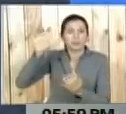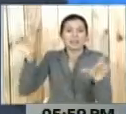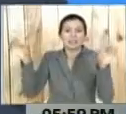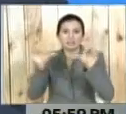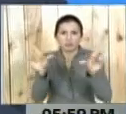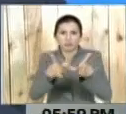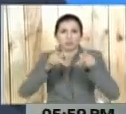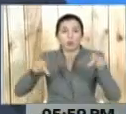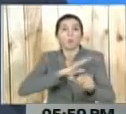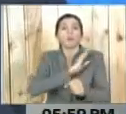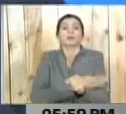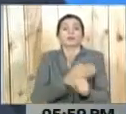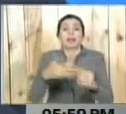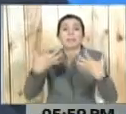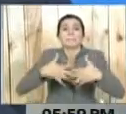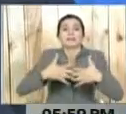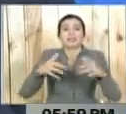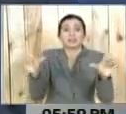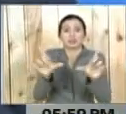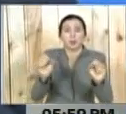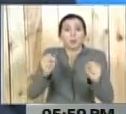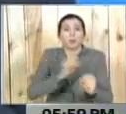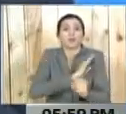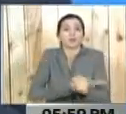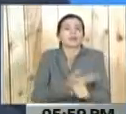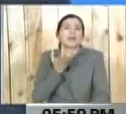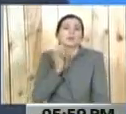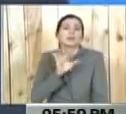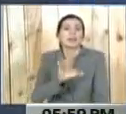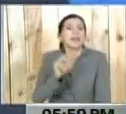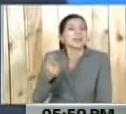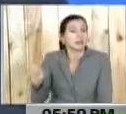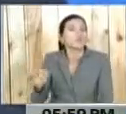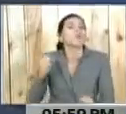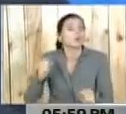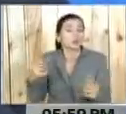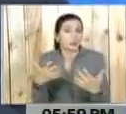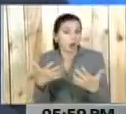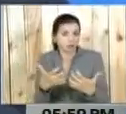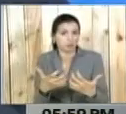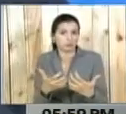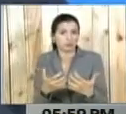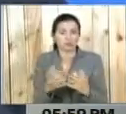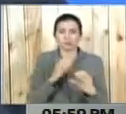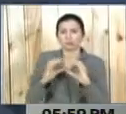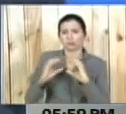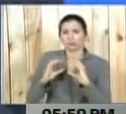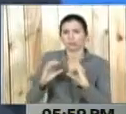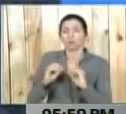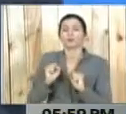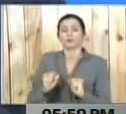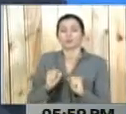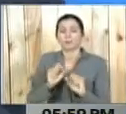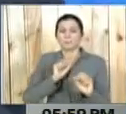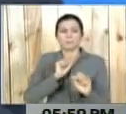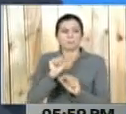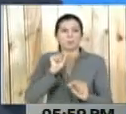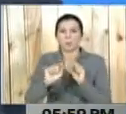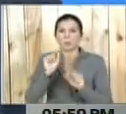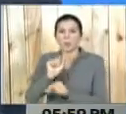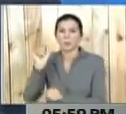internacional, fundamentalmente CNN como un tanque violento que comunicacional mediático, pugna todos los